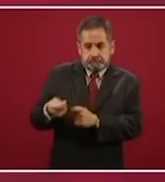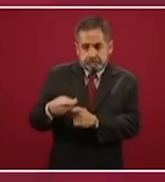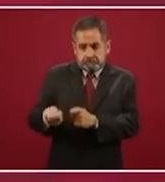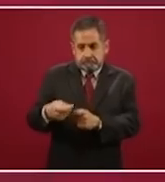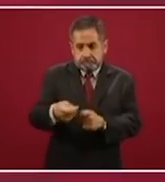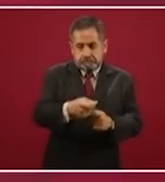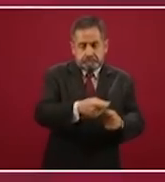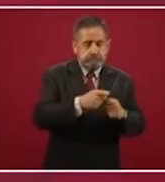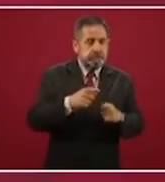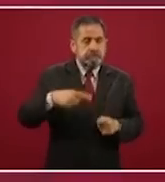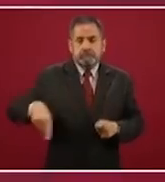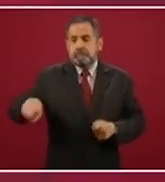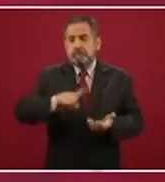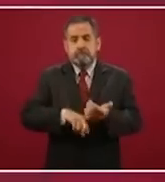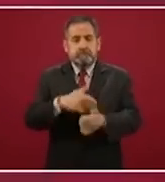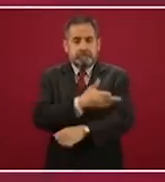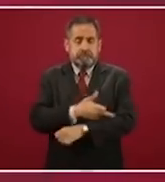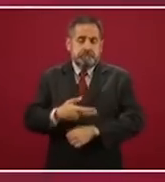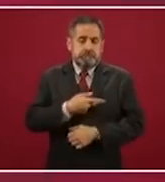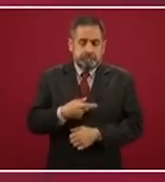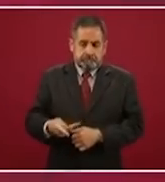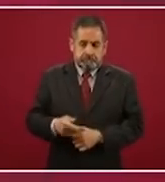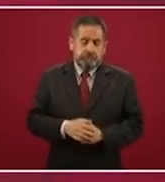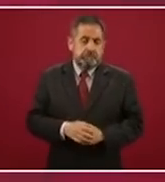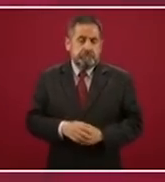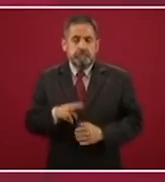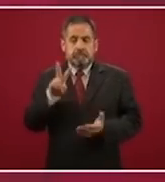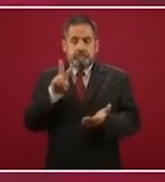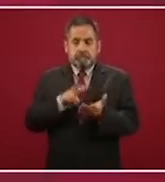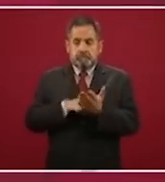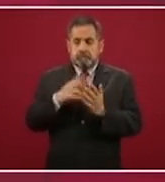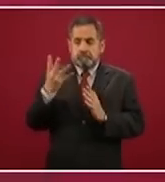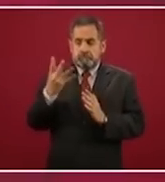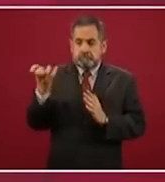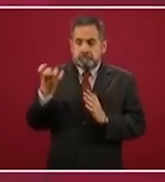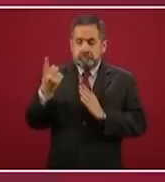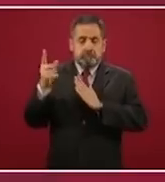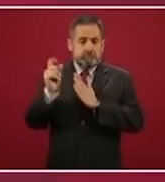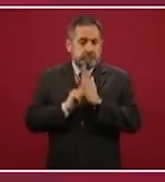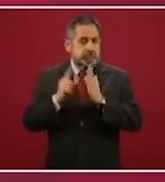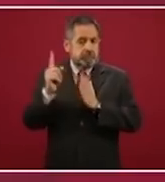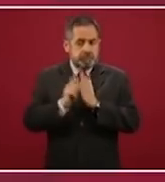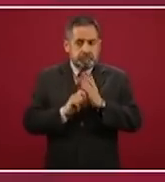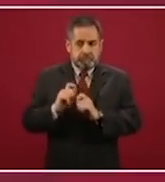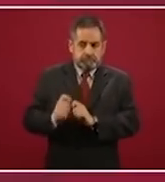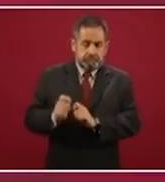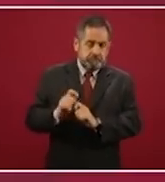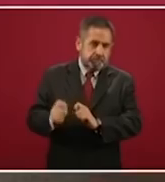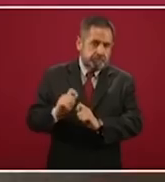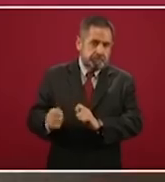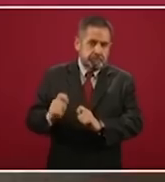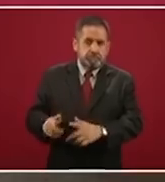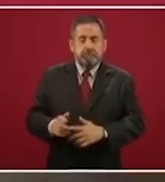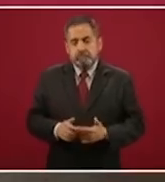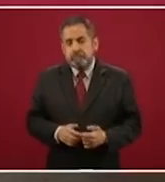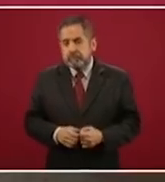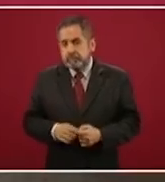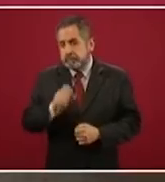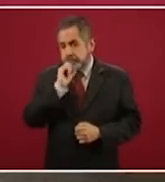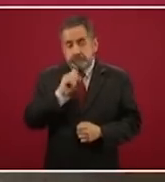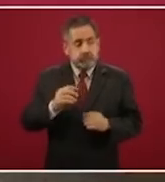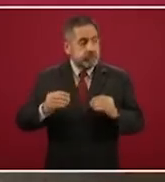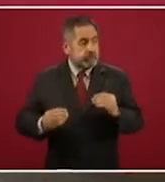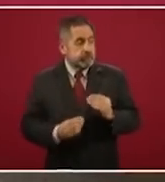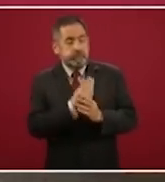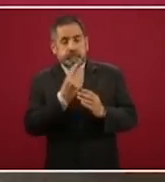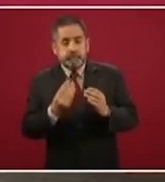de escasos recursos económicos, 2,400 pesos mensuales. Y se están creando